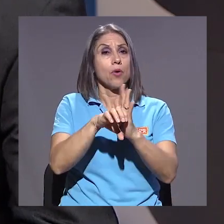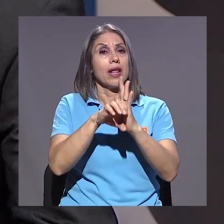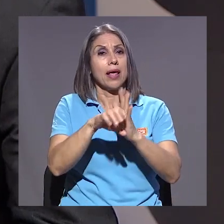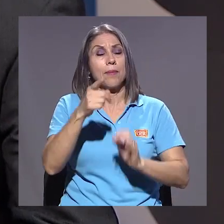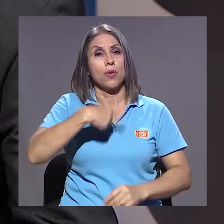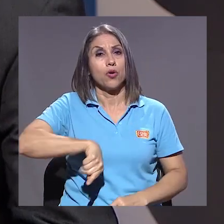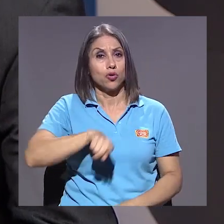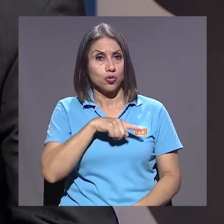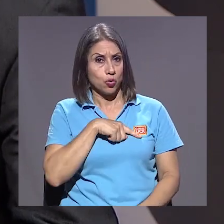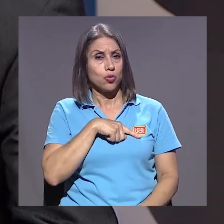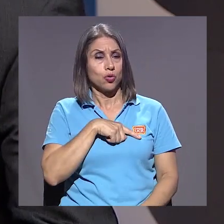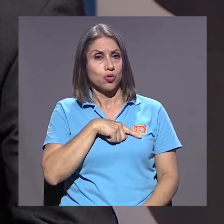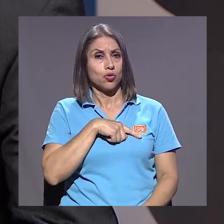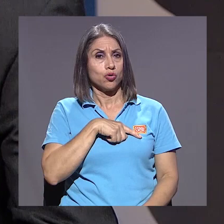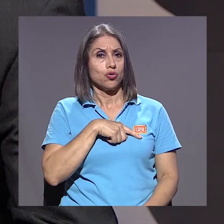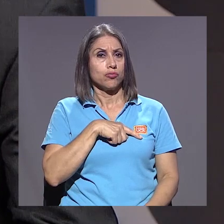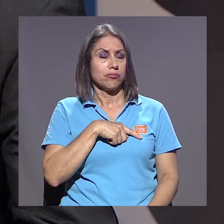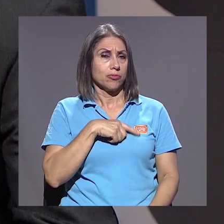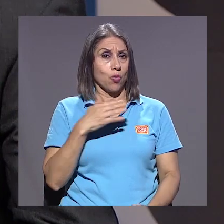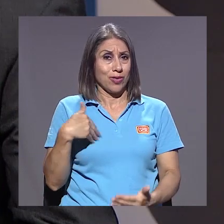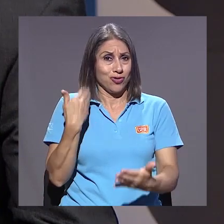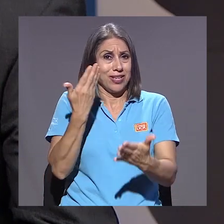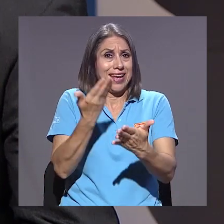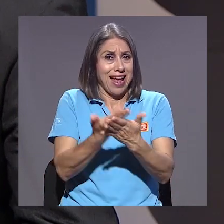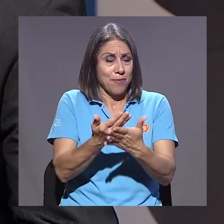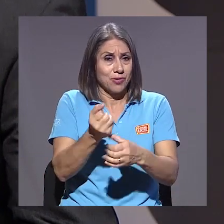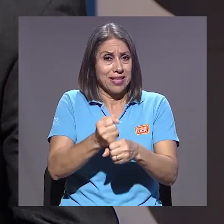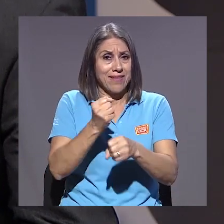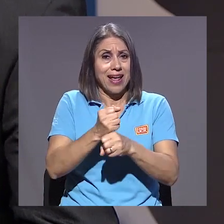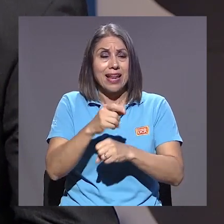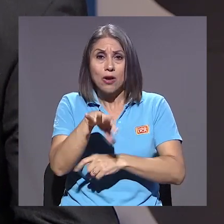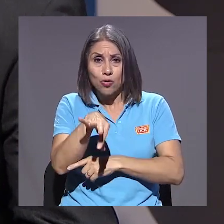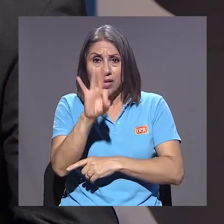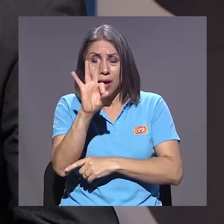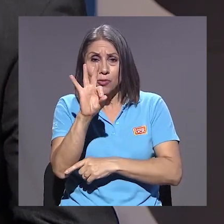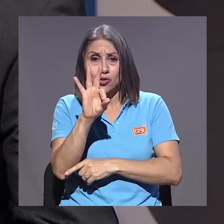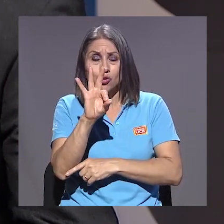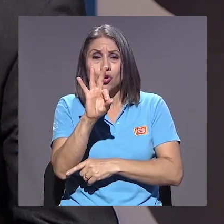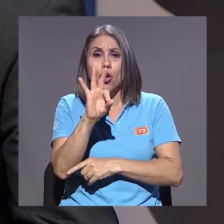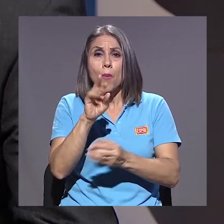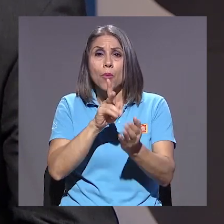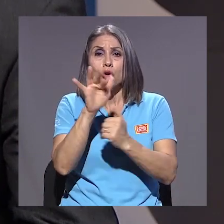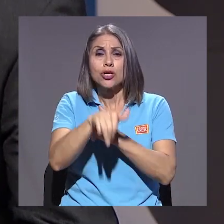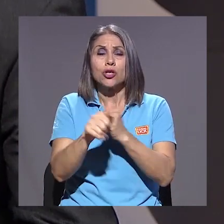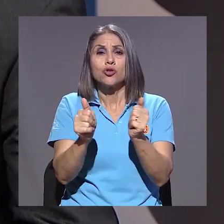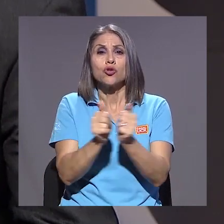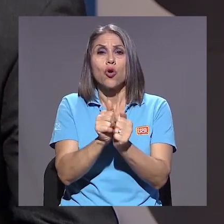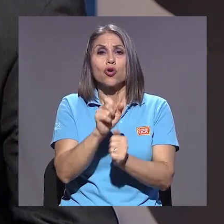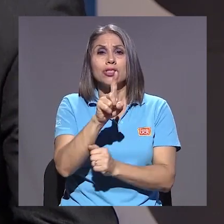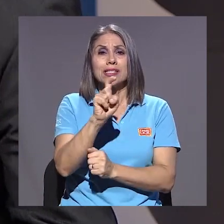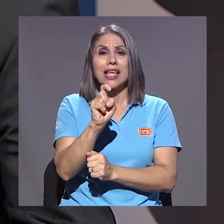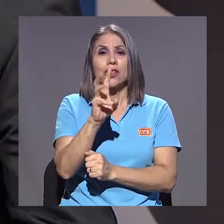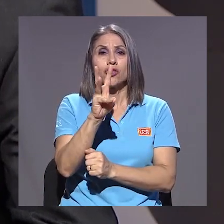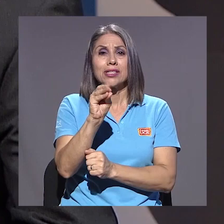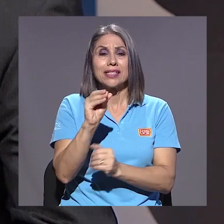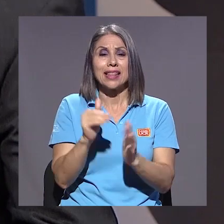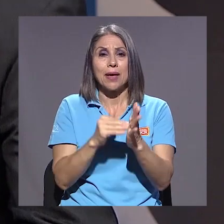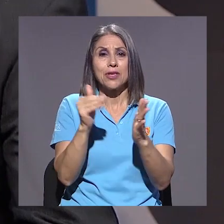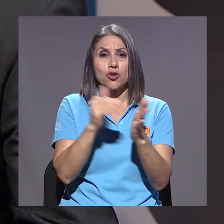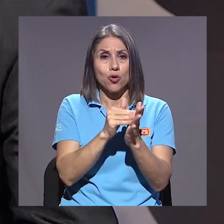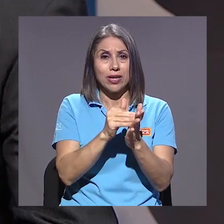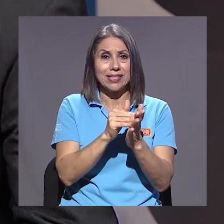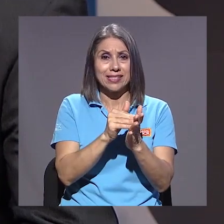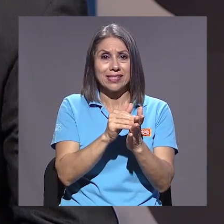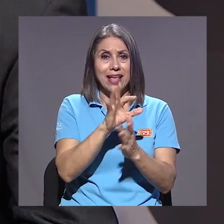hemos encontrado cuando llegamos proyectos que tenían un costo de 160 millones en factibilidad y costaron